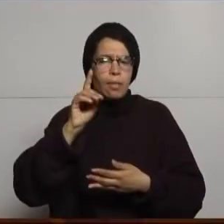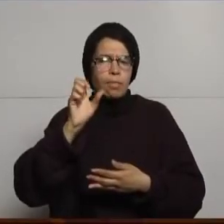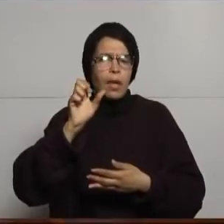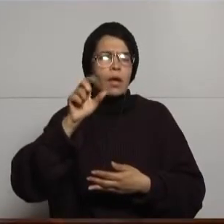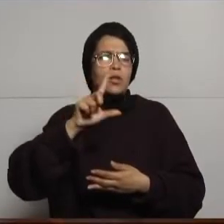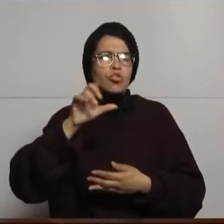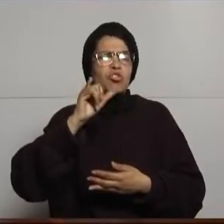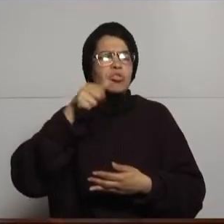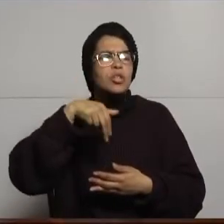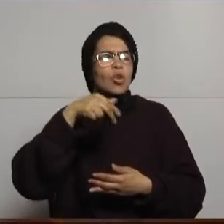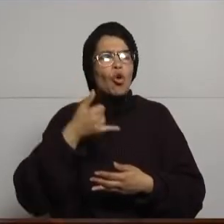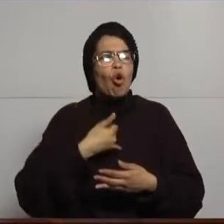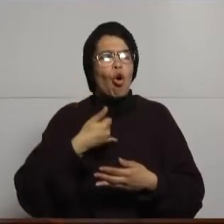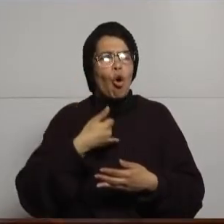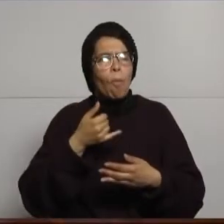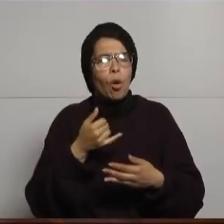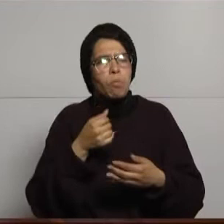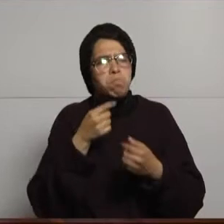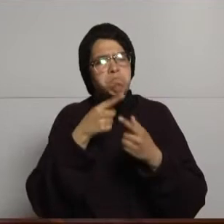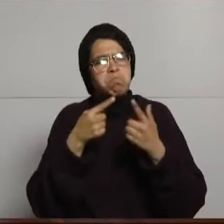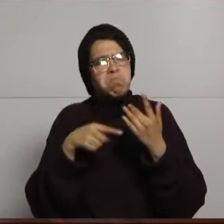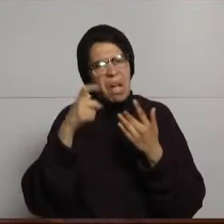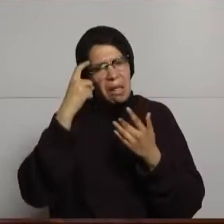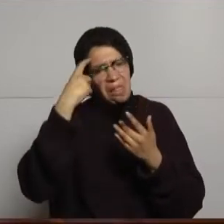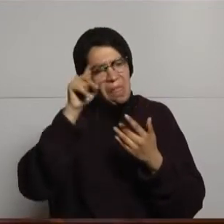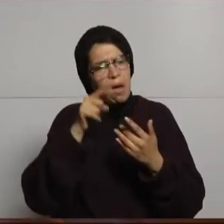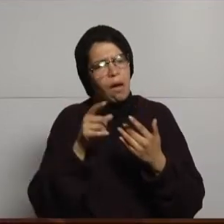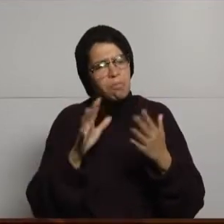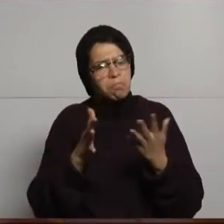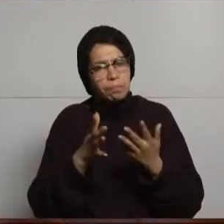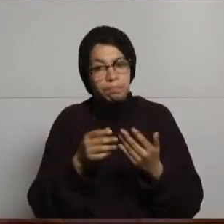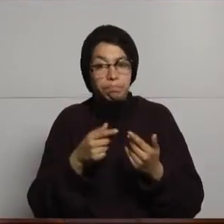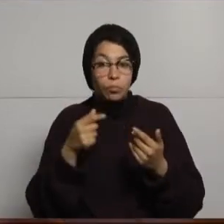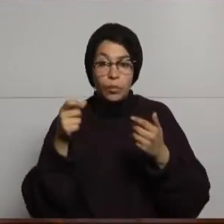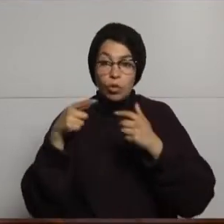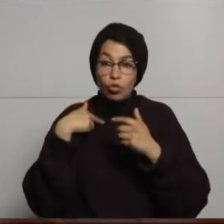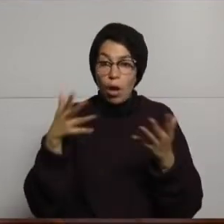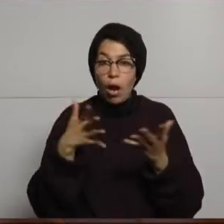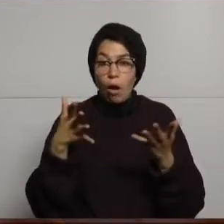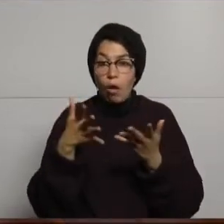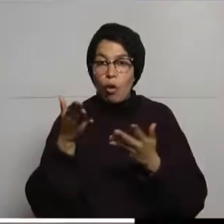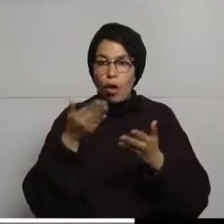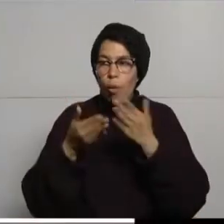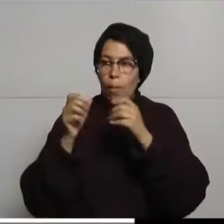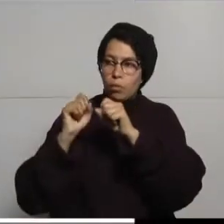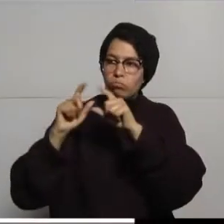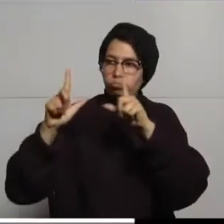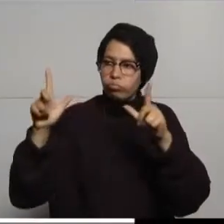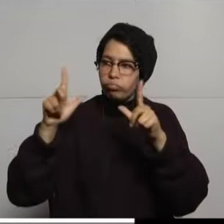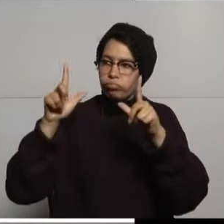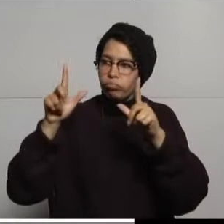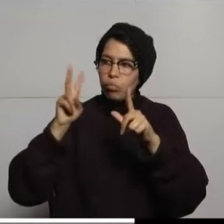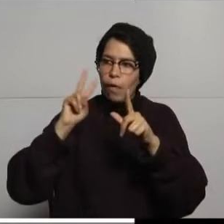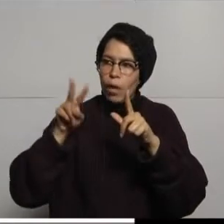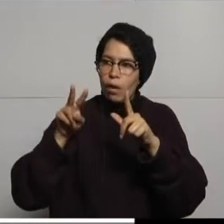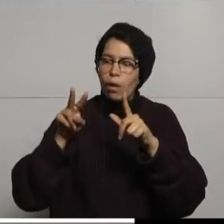sea, ahí deberían estar viendo ustedes, es una presentación rápida, simplemente, ahí están viendo, ¿cierto? Sí, ahí la veo ya. Sí, en la el